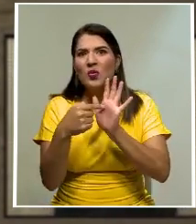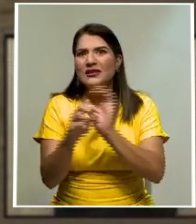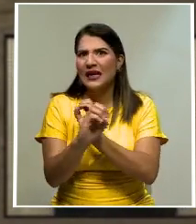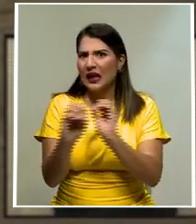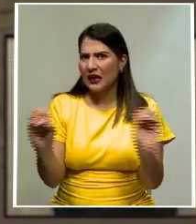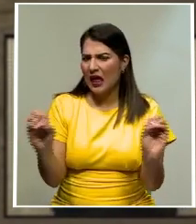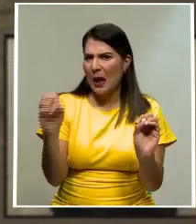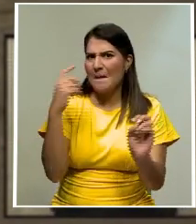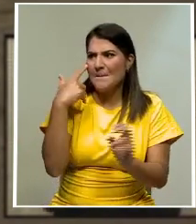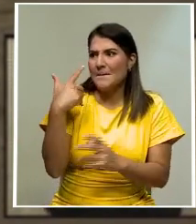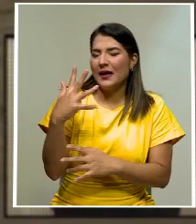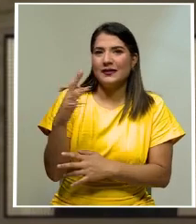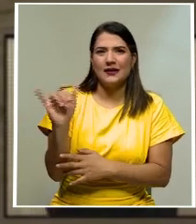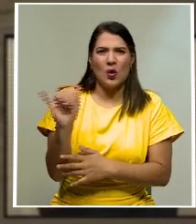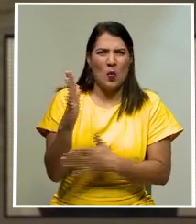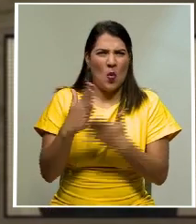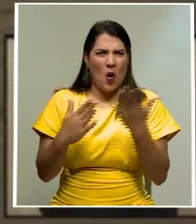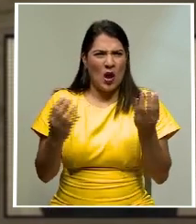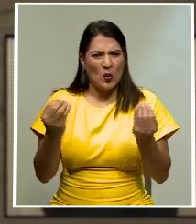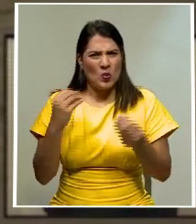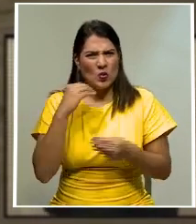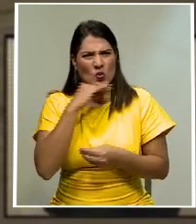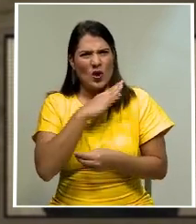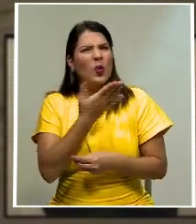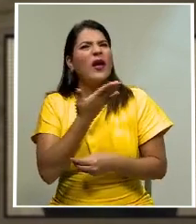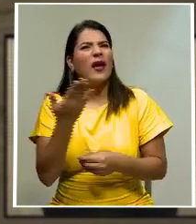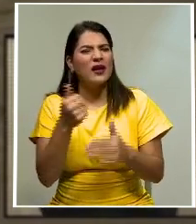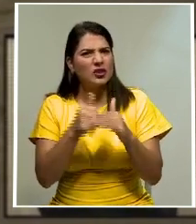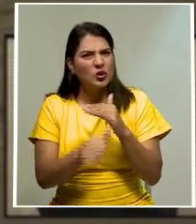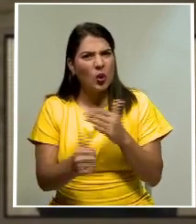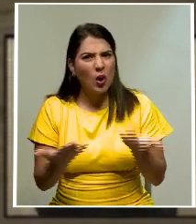cosa, sí, ¿qué es lo que están escondiendo?